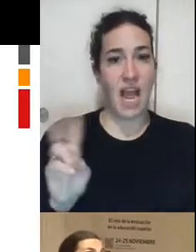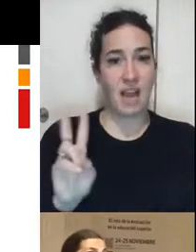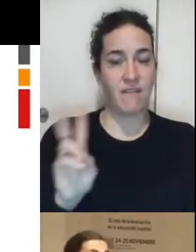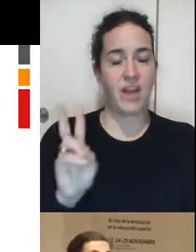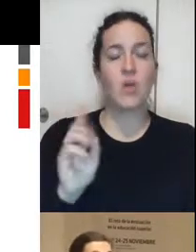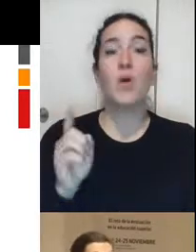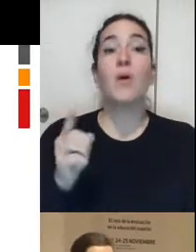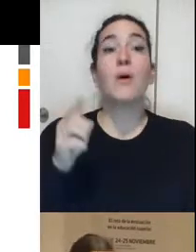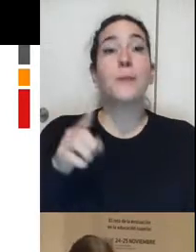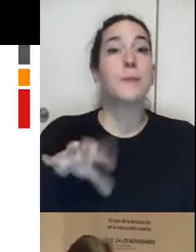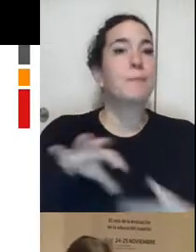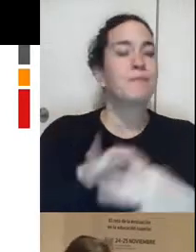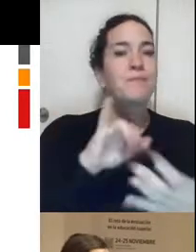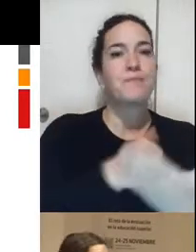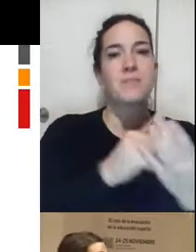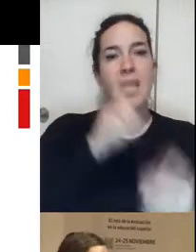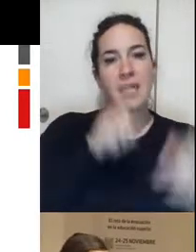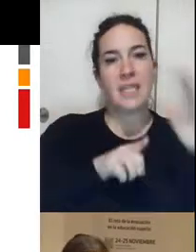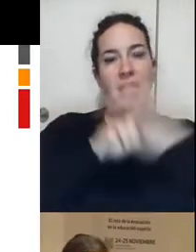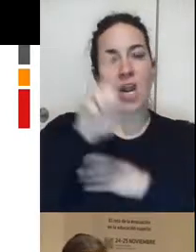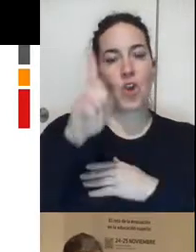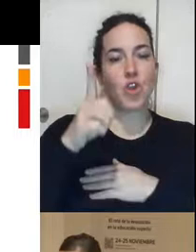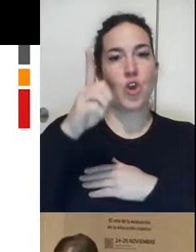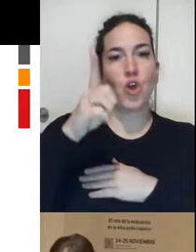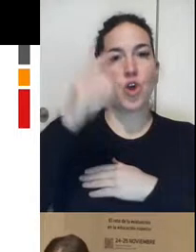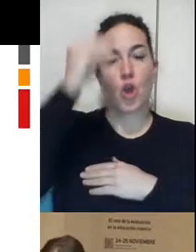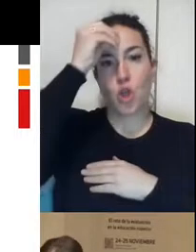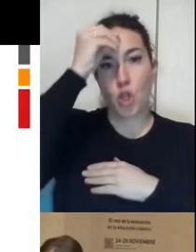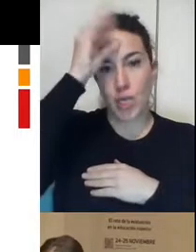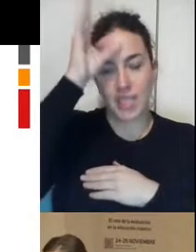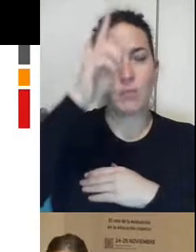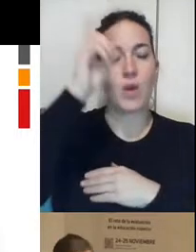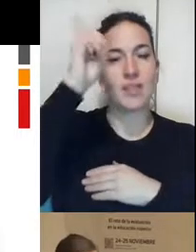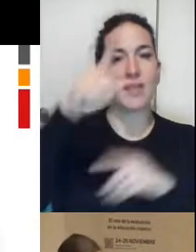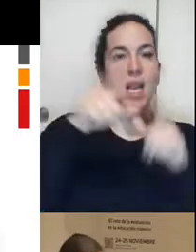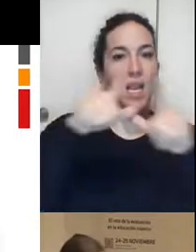la asignatura de desarrollo cognitivo y lingüístico de segundo curso.